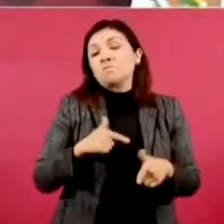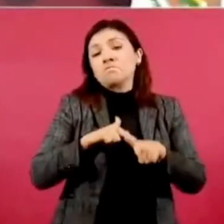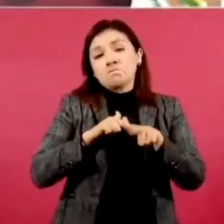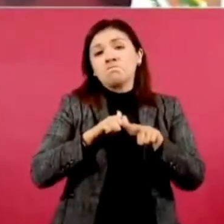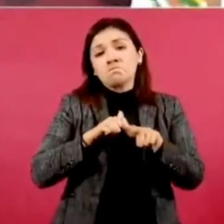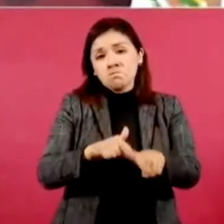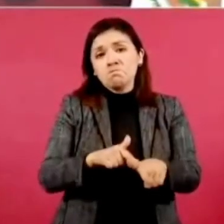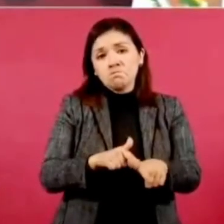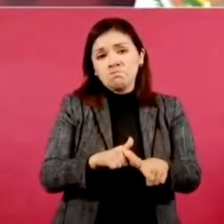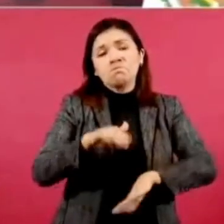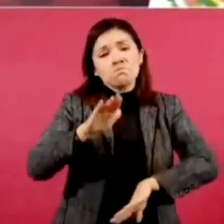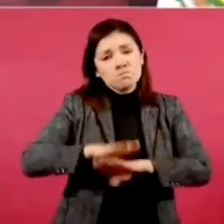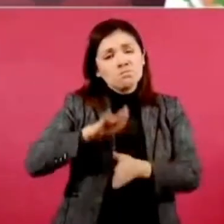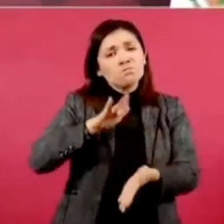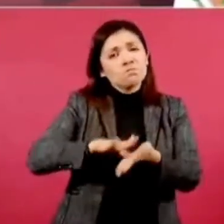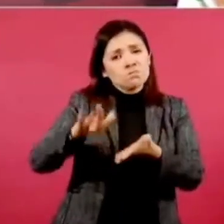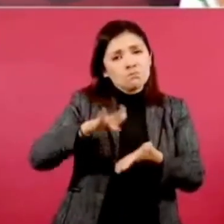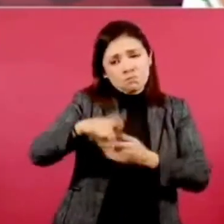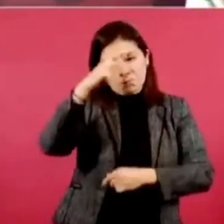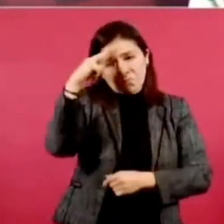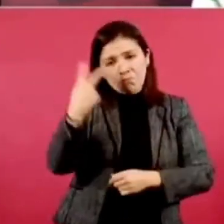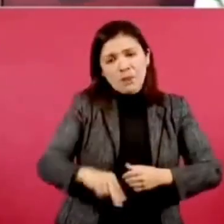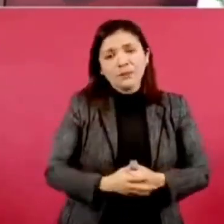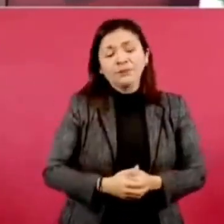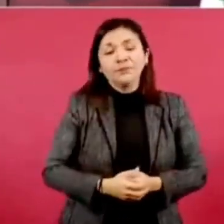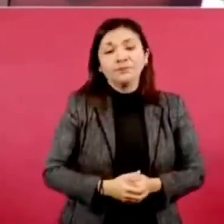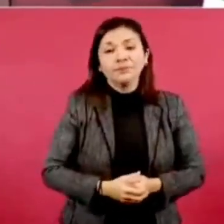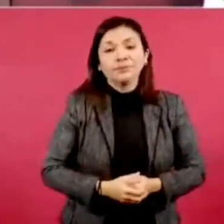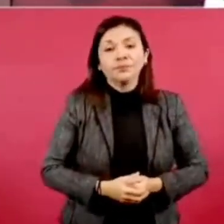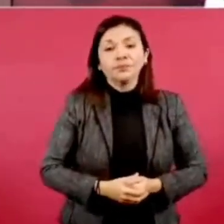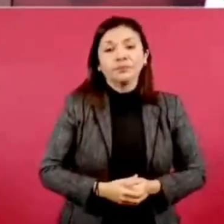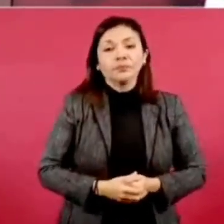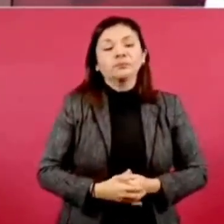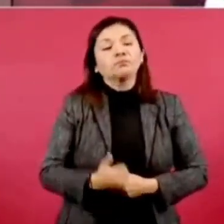seguir apoyando a México. Vámonos a desayunar, ¿no?